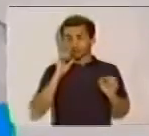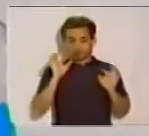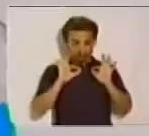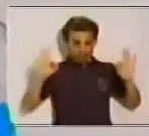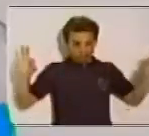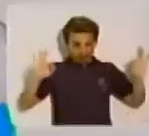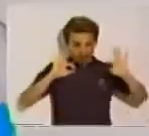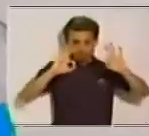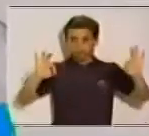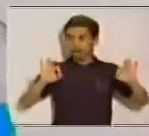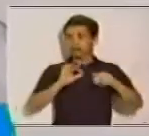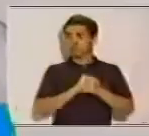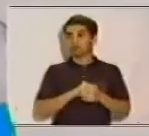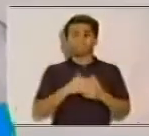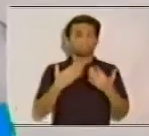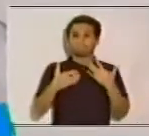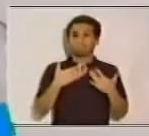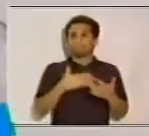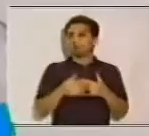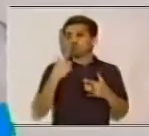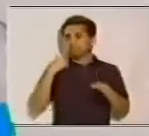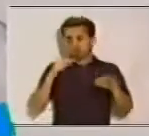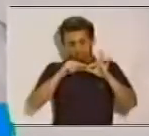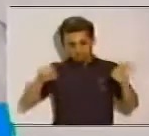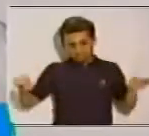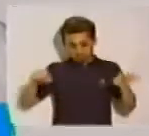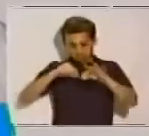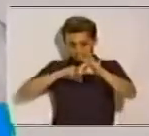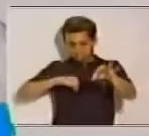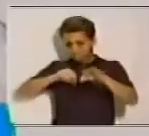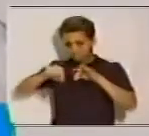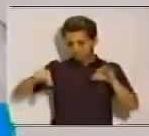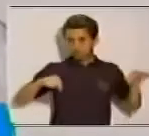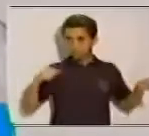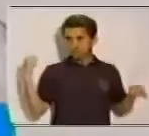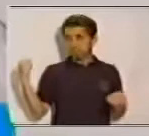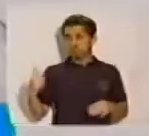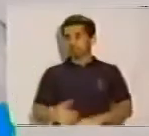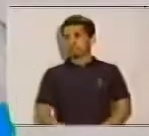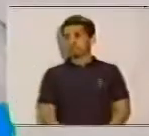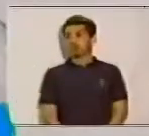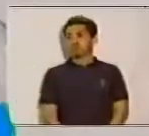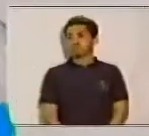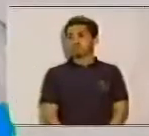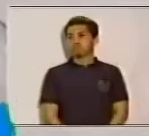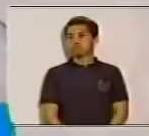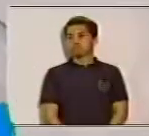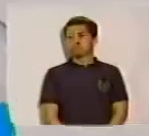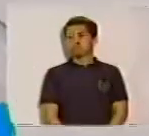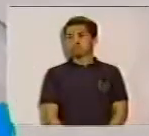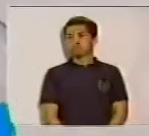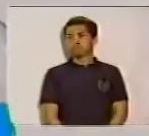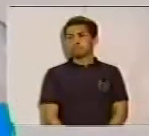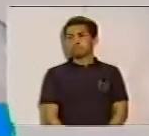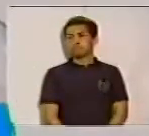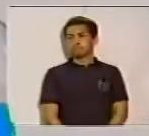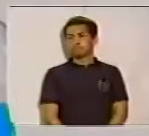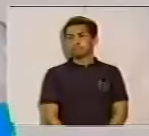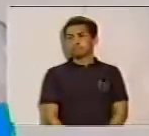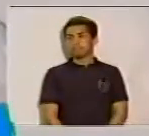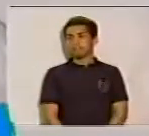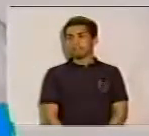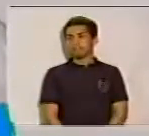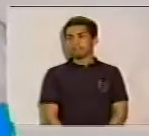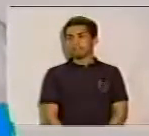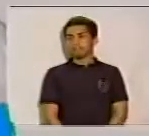la circunferencia original, no hay problema. Hagan esto, miren. Trasladen dos. El centro con el punto y ponen una